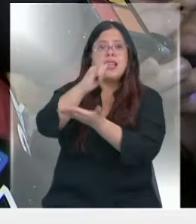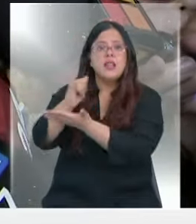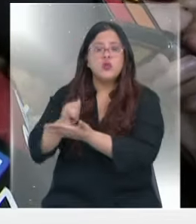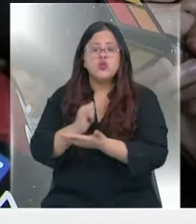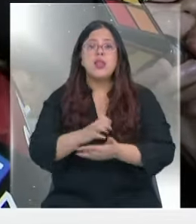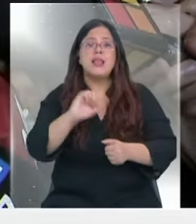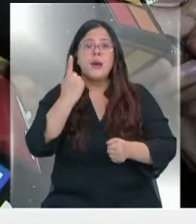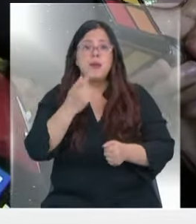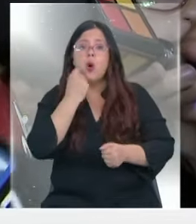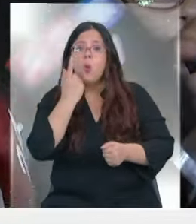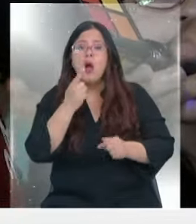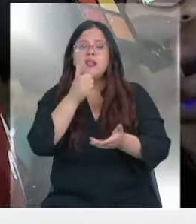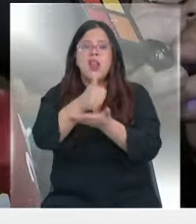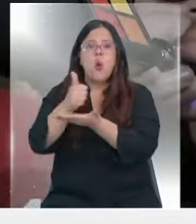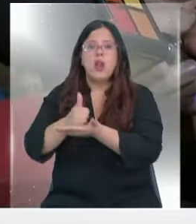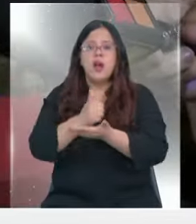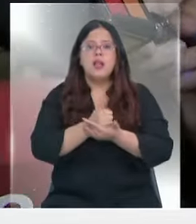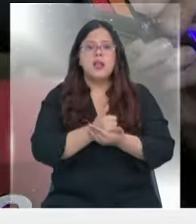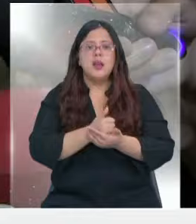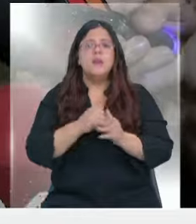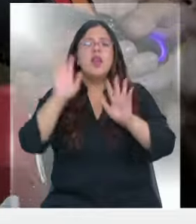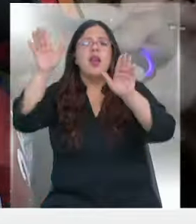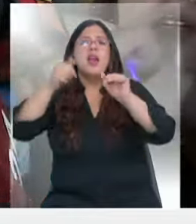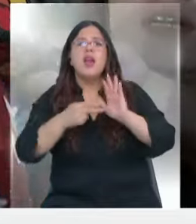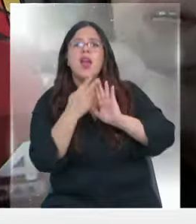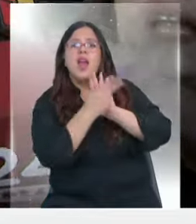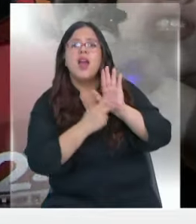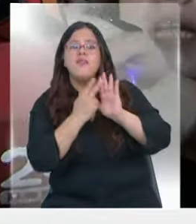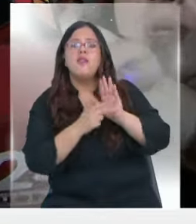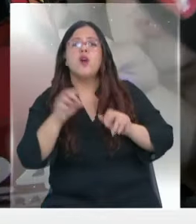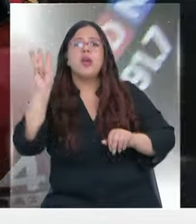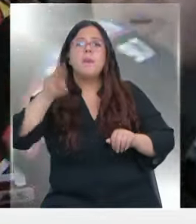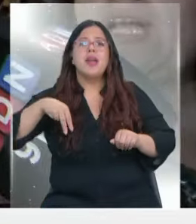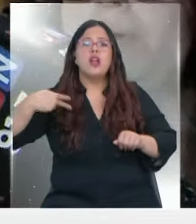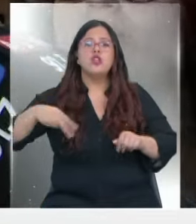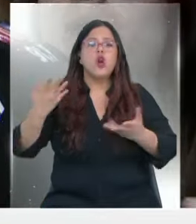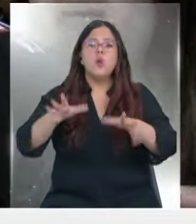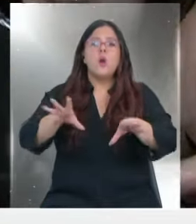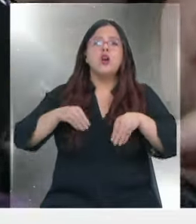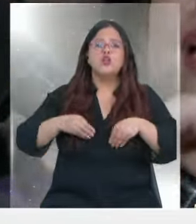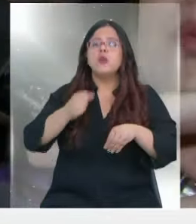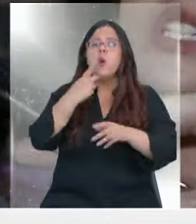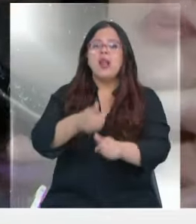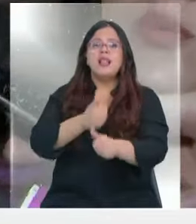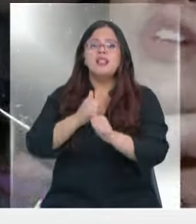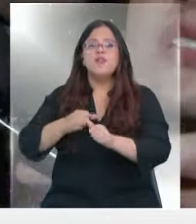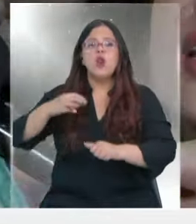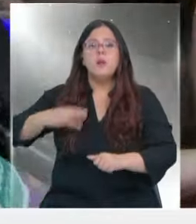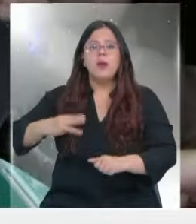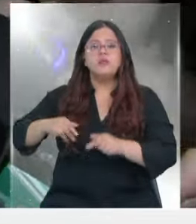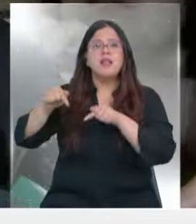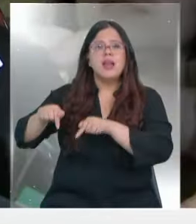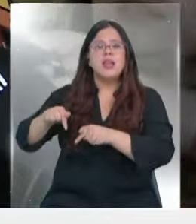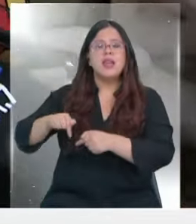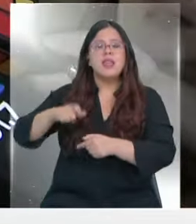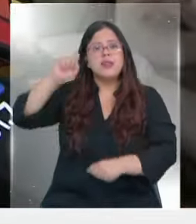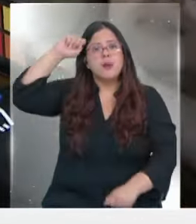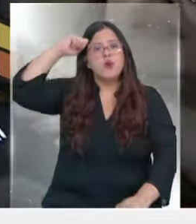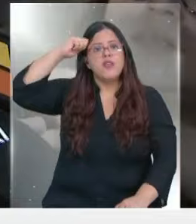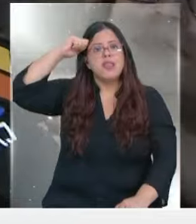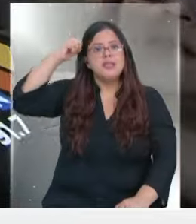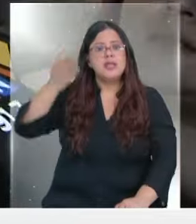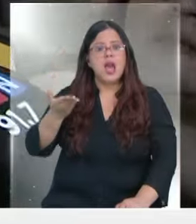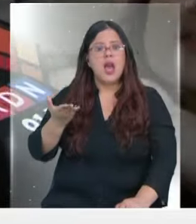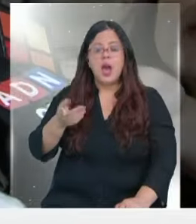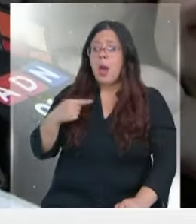la primera de ellas tiene que ser la alcaldía. Estamos en vivo para Mega Noticias. ¿Cómo asume este triunfo ahora y cuál es el desafío para el municipio de Providencia? Bueno, para nosotros